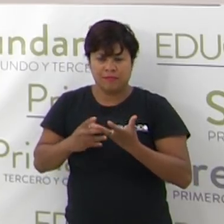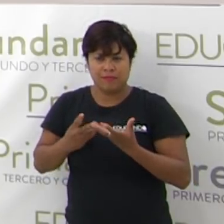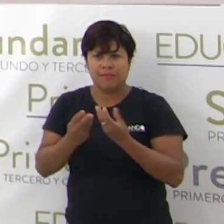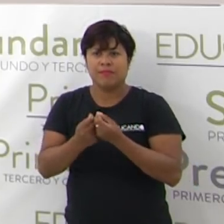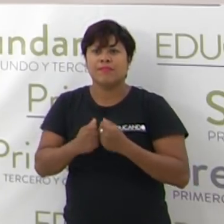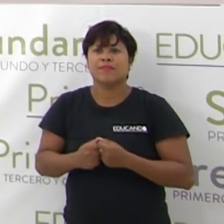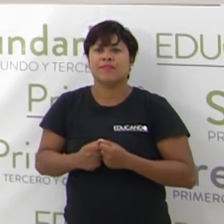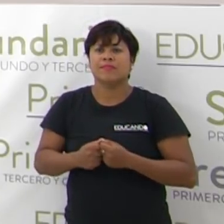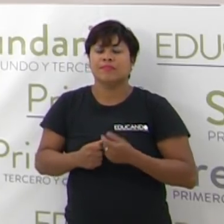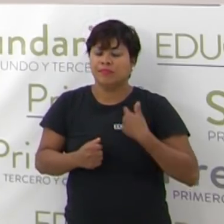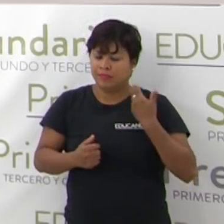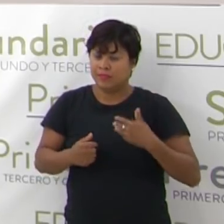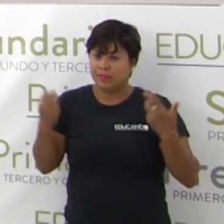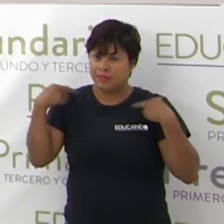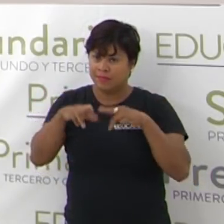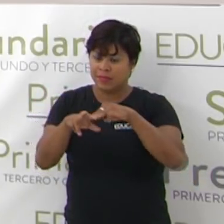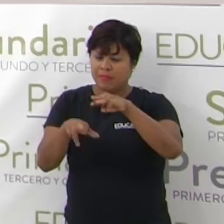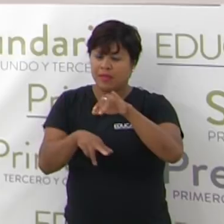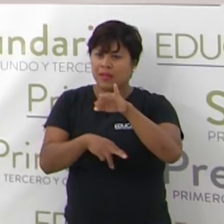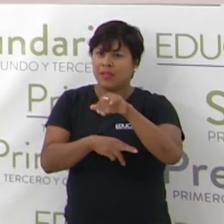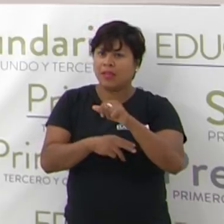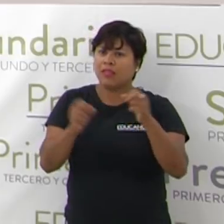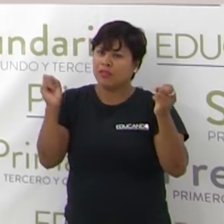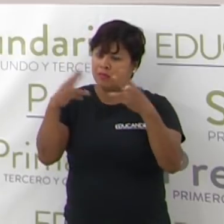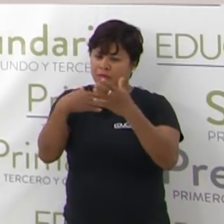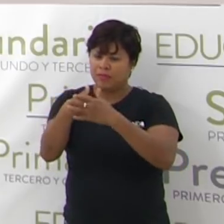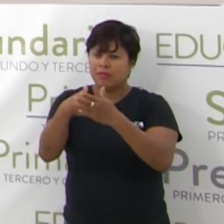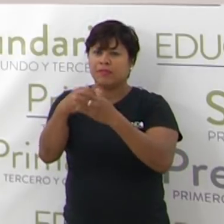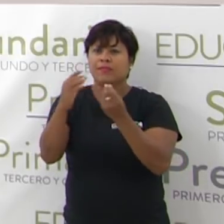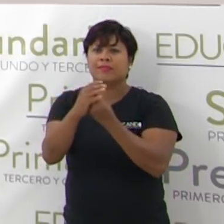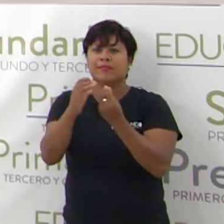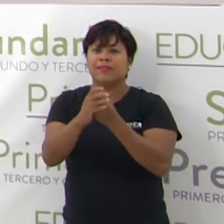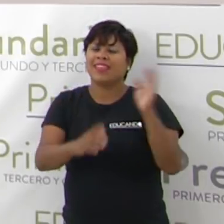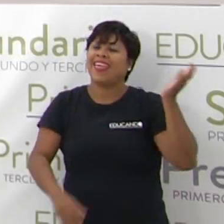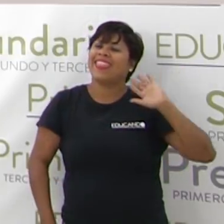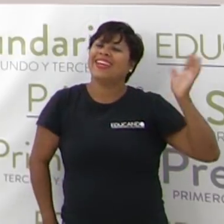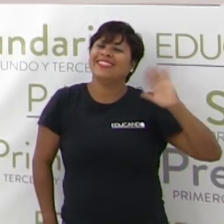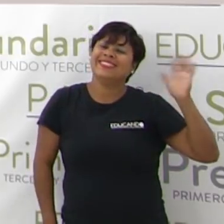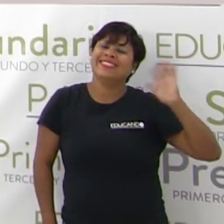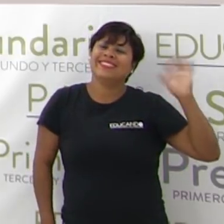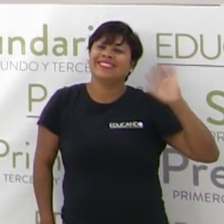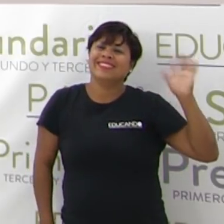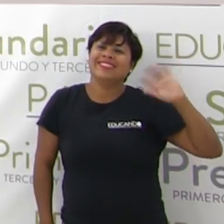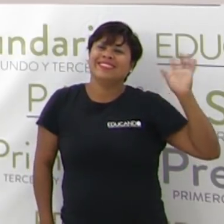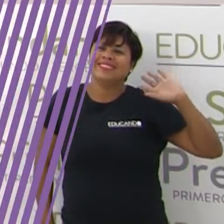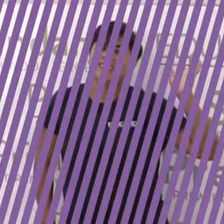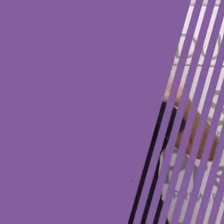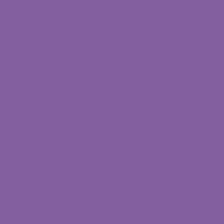ustedes. Yo soy la maestra María y nos vemos en la próxima sesión. Adiós.